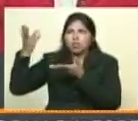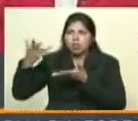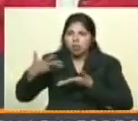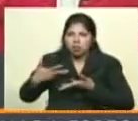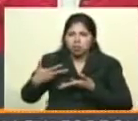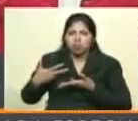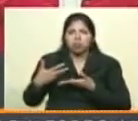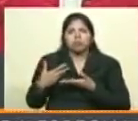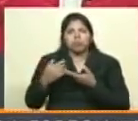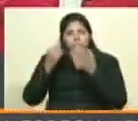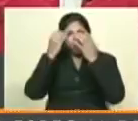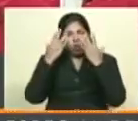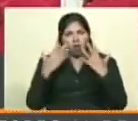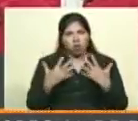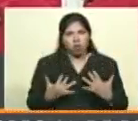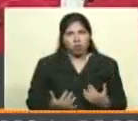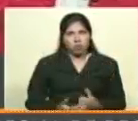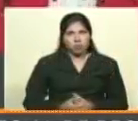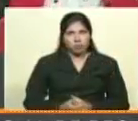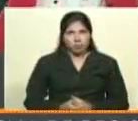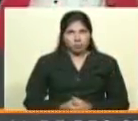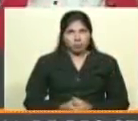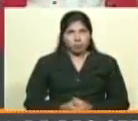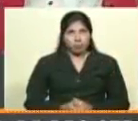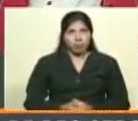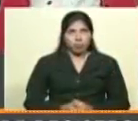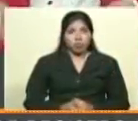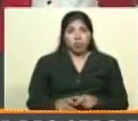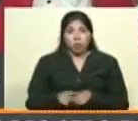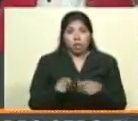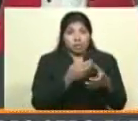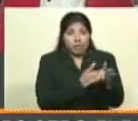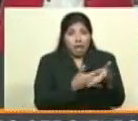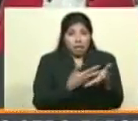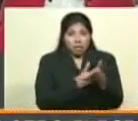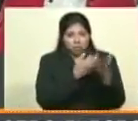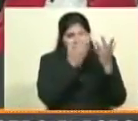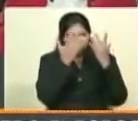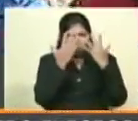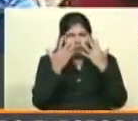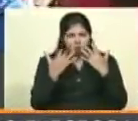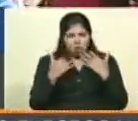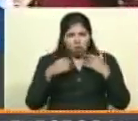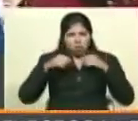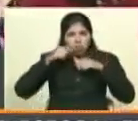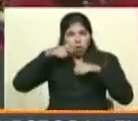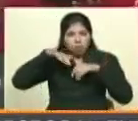el Redentor, que bendiga con su sangre sagrada al pueblo de Venezuela por siempre.